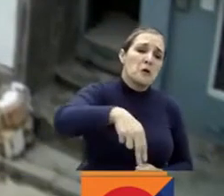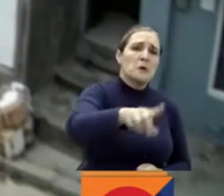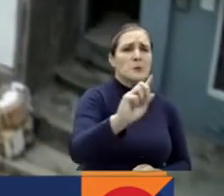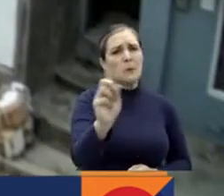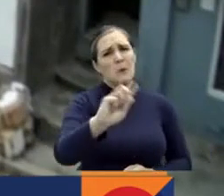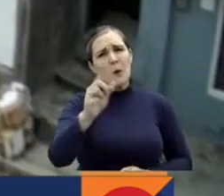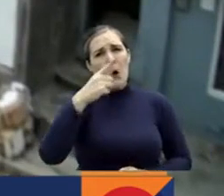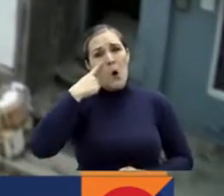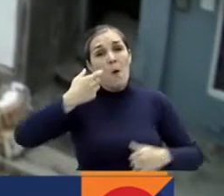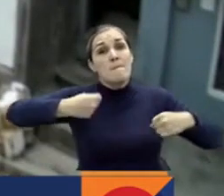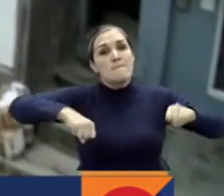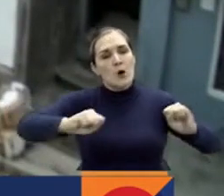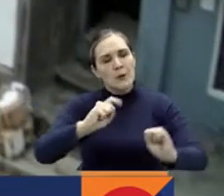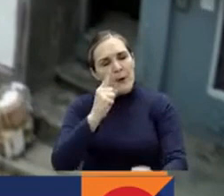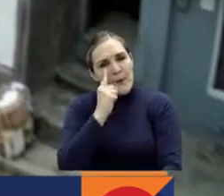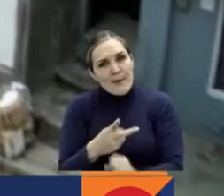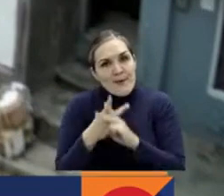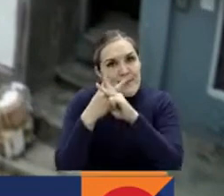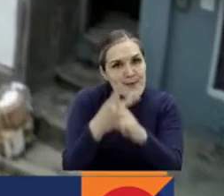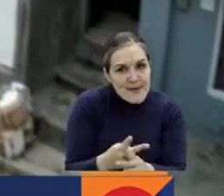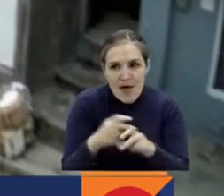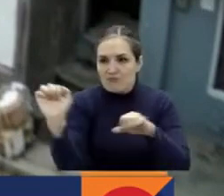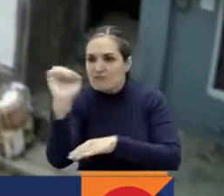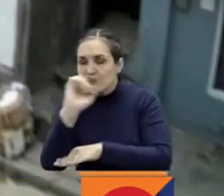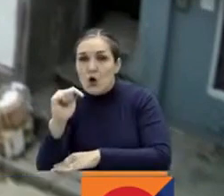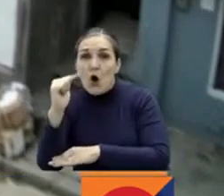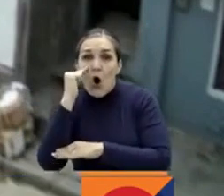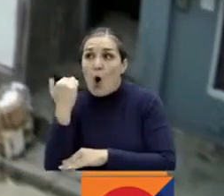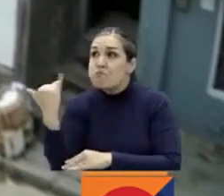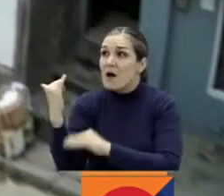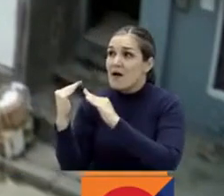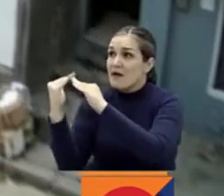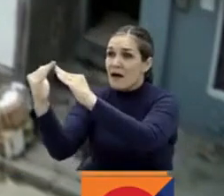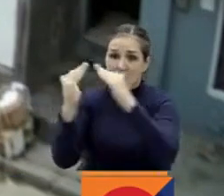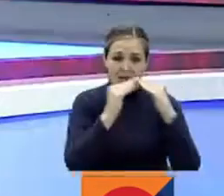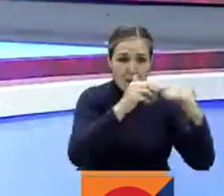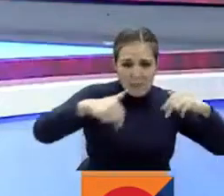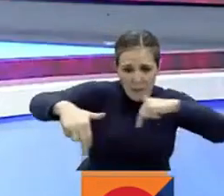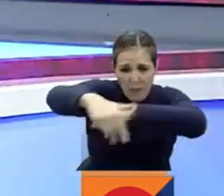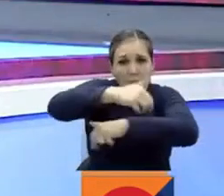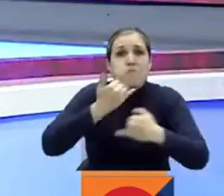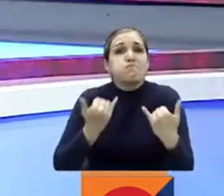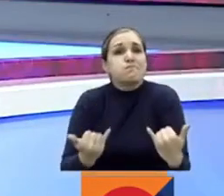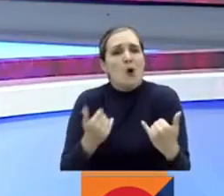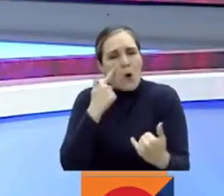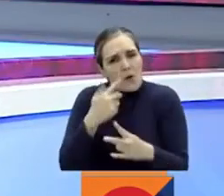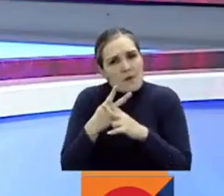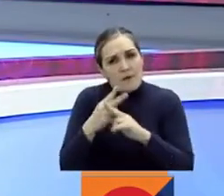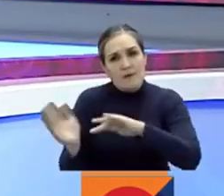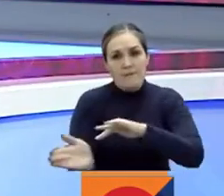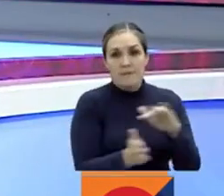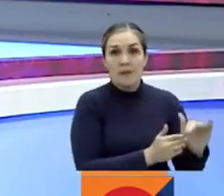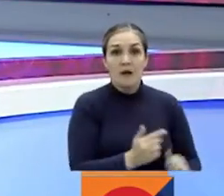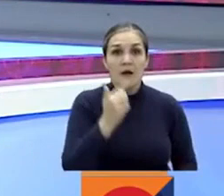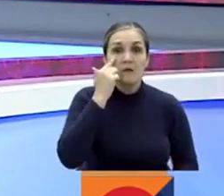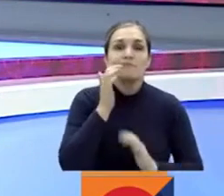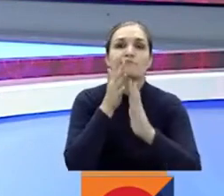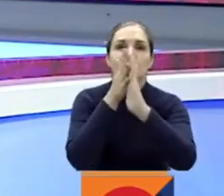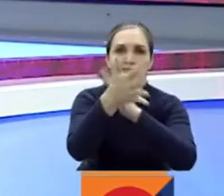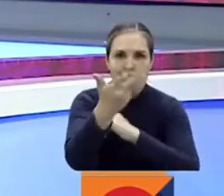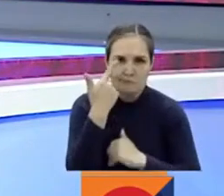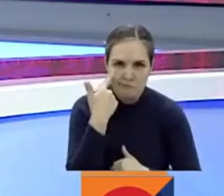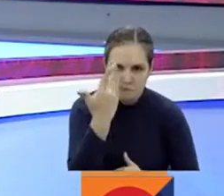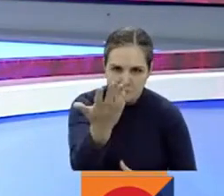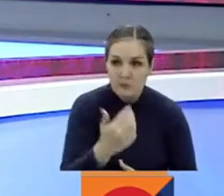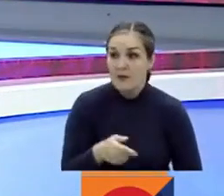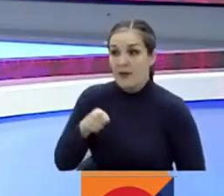los conductores tener más cuidado al transitar por vías residenciales donde hay circulación de peatones. Y escuchen esto, en el municipio de